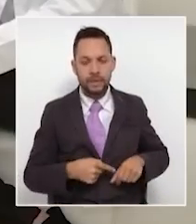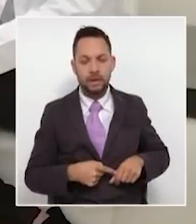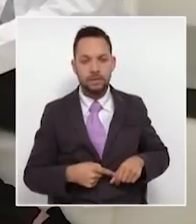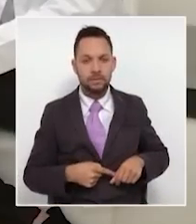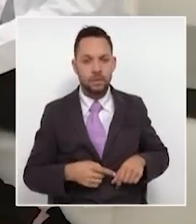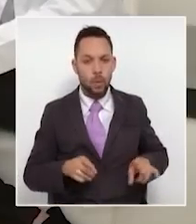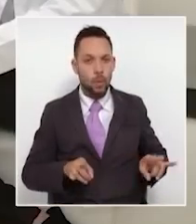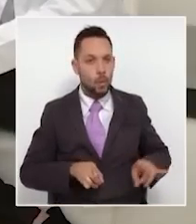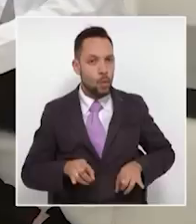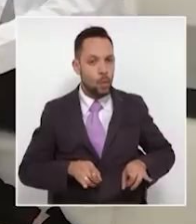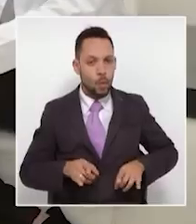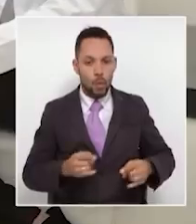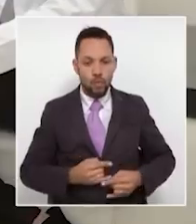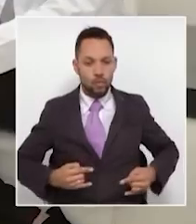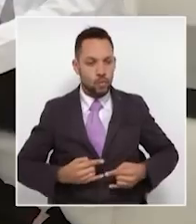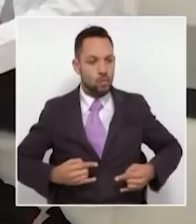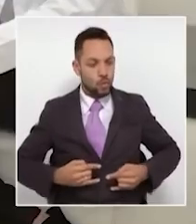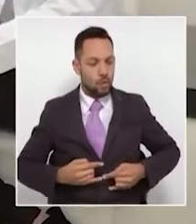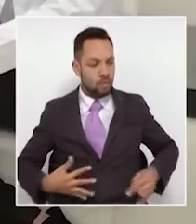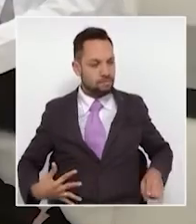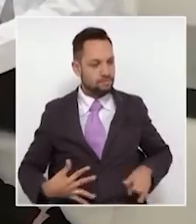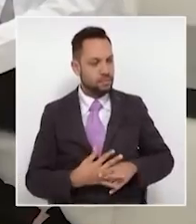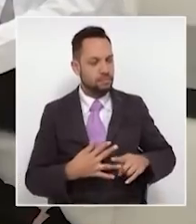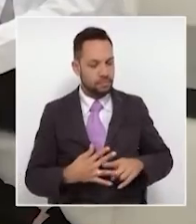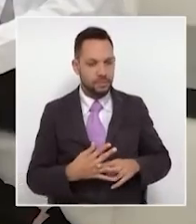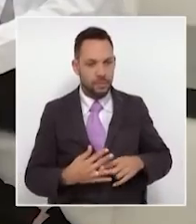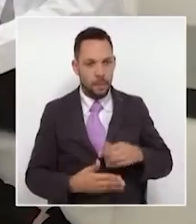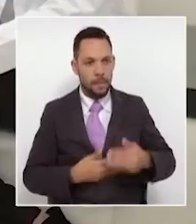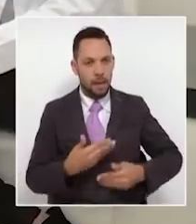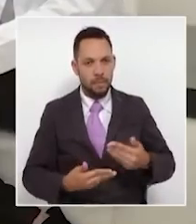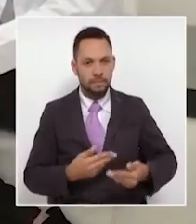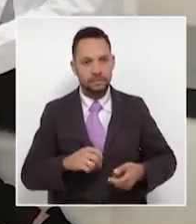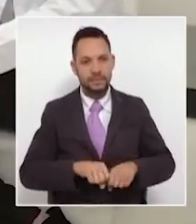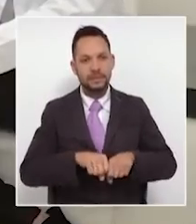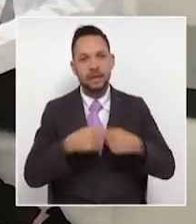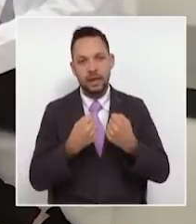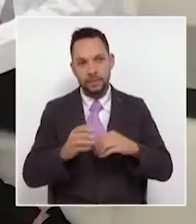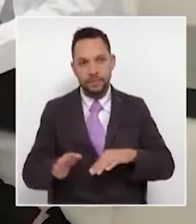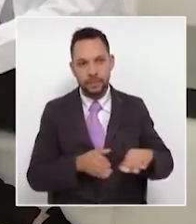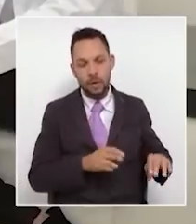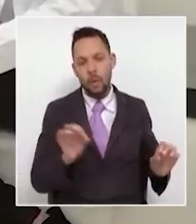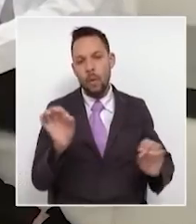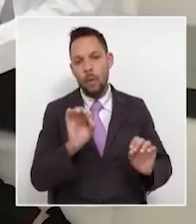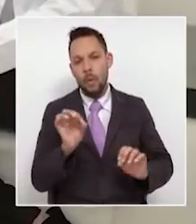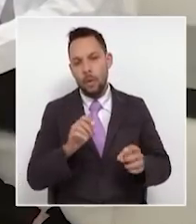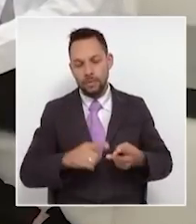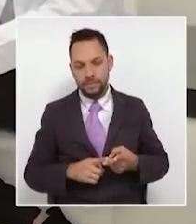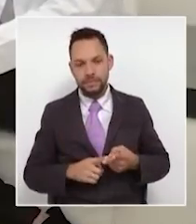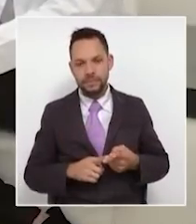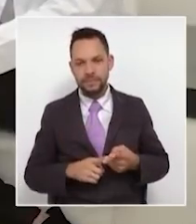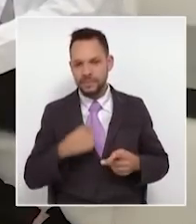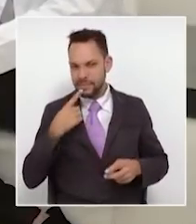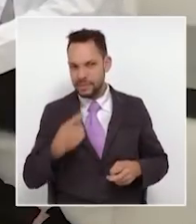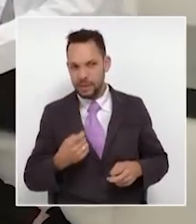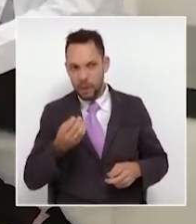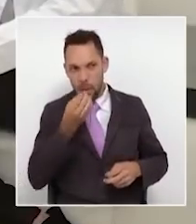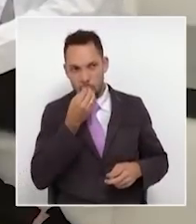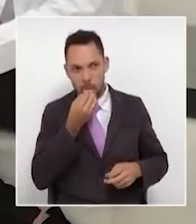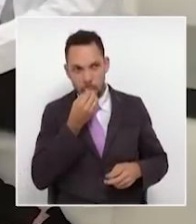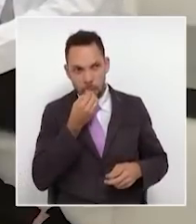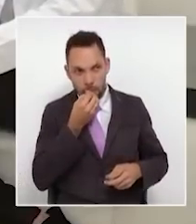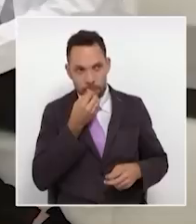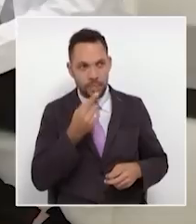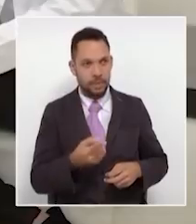deben estar en nuestro torrente sanguíneo sin antes ser procesada por ejemplo proteínas no digeridas proteínas de los